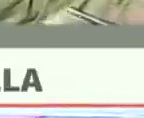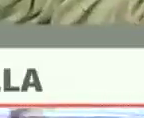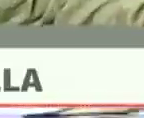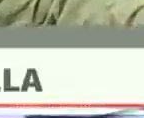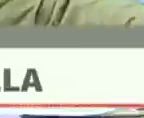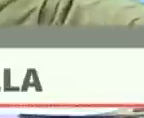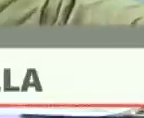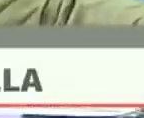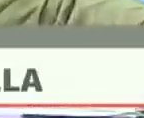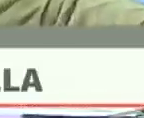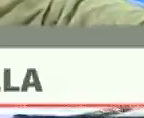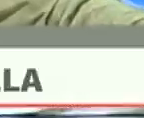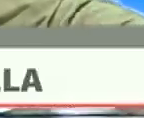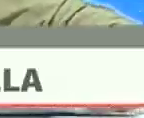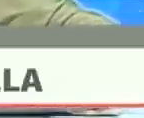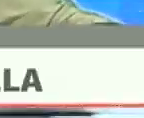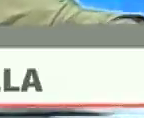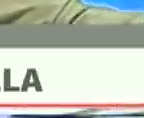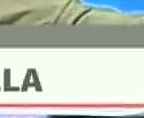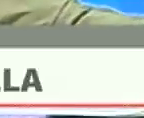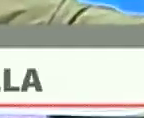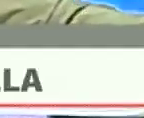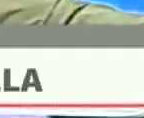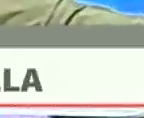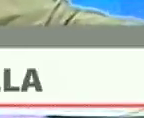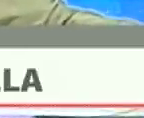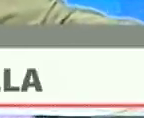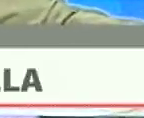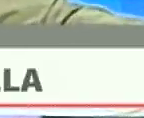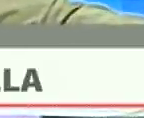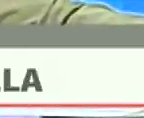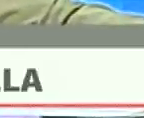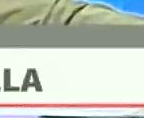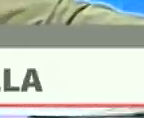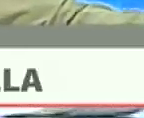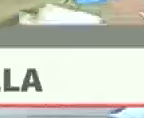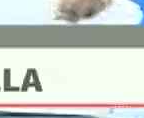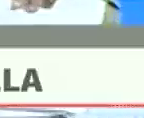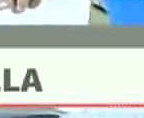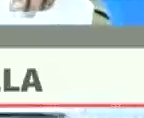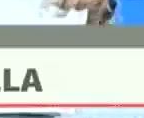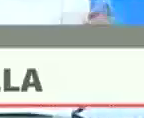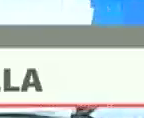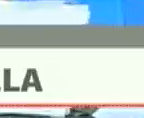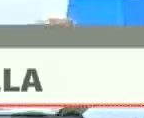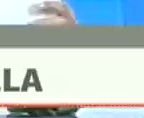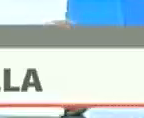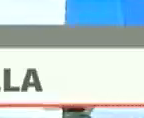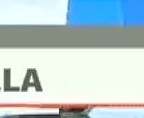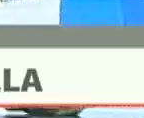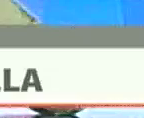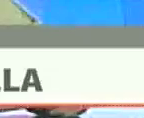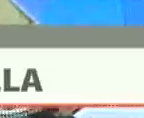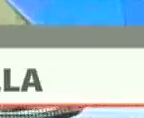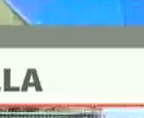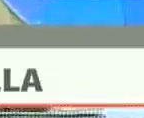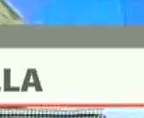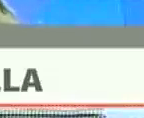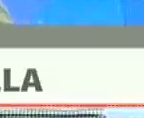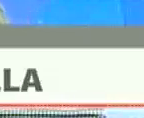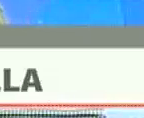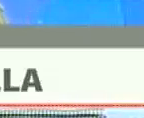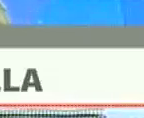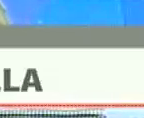trabajo día que no olvidaremos 30 de enero del año 2019 el día en que nace la